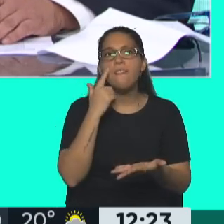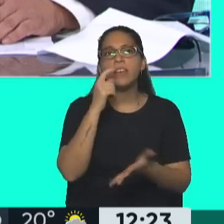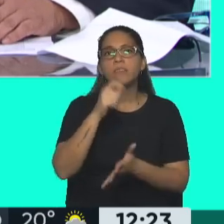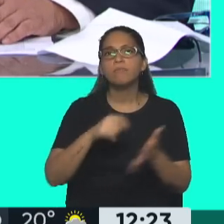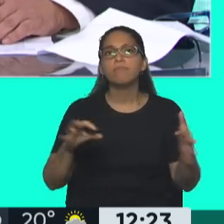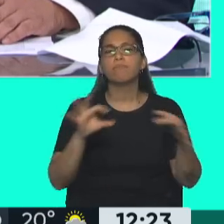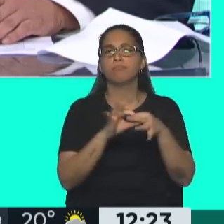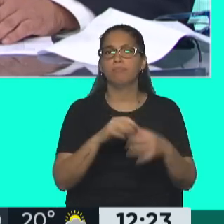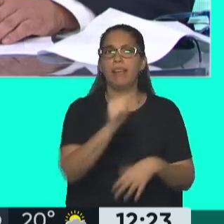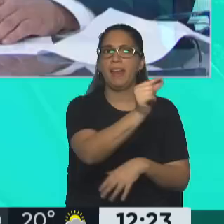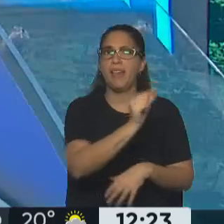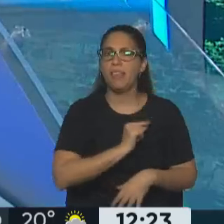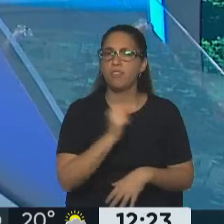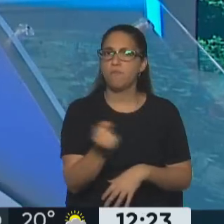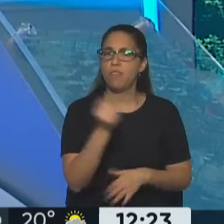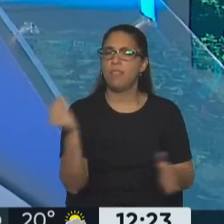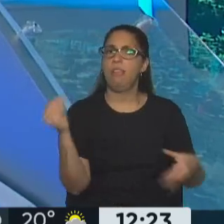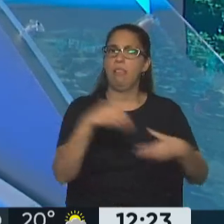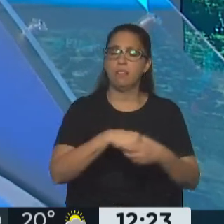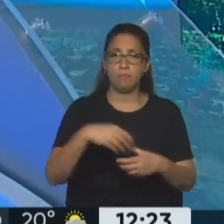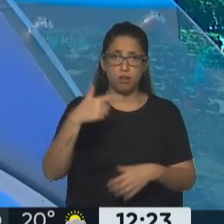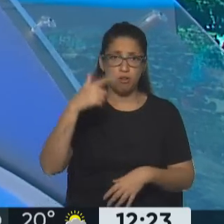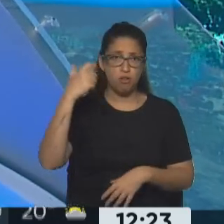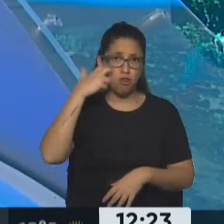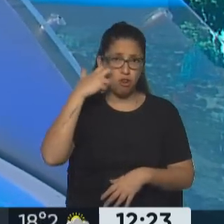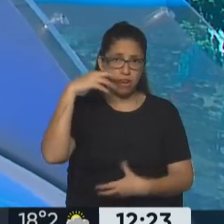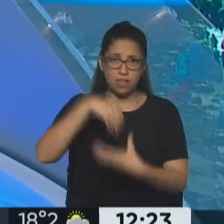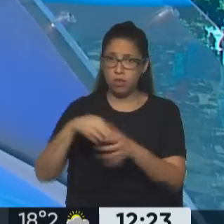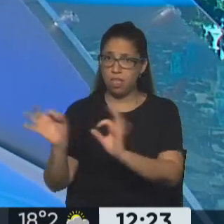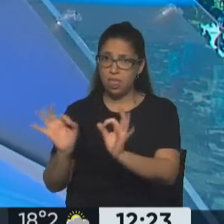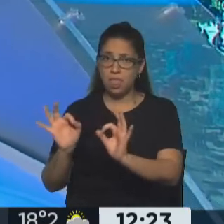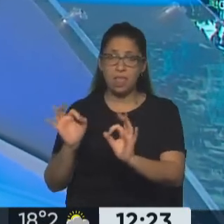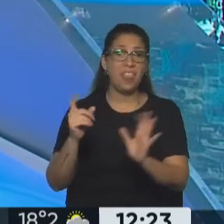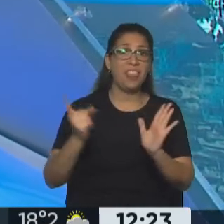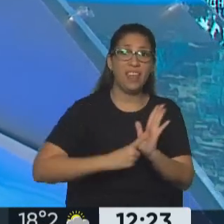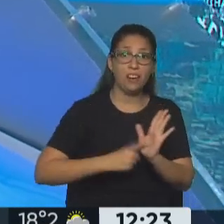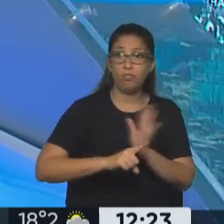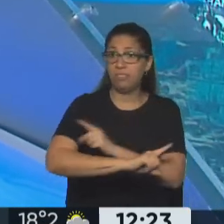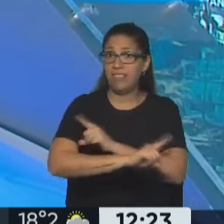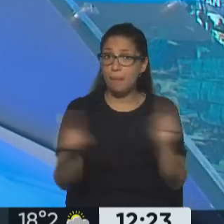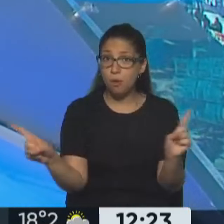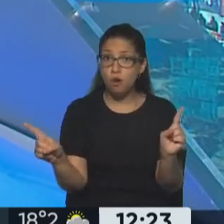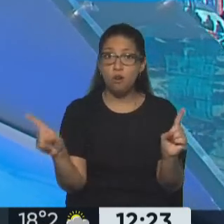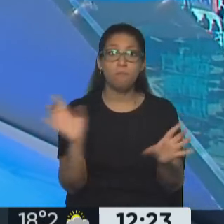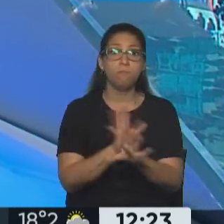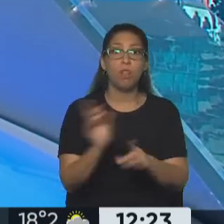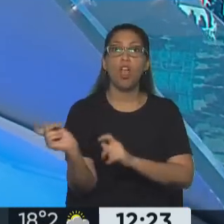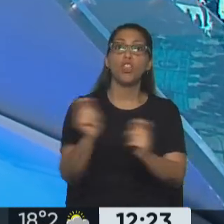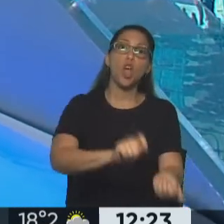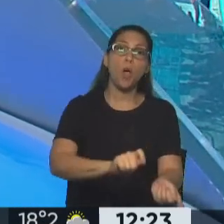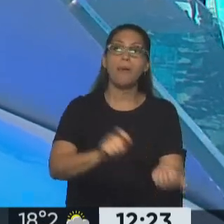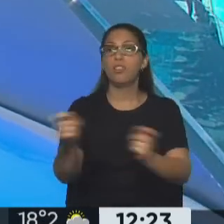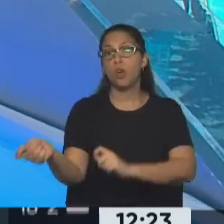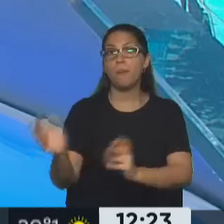contratación de un crédito tan importante. No pasó por el Congreso, pero tampoco hubo decreto. Con lo cual ni siquiera se sustituyó con